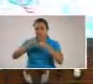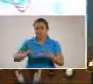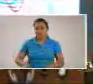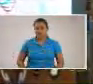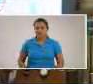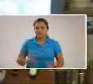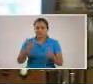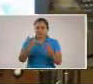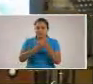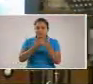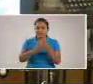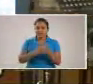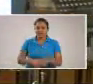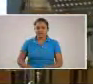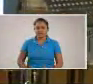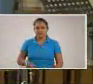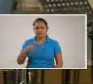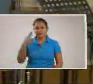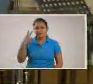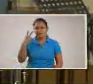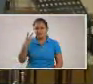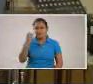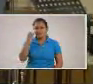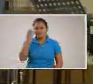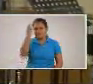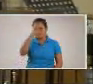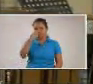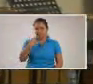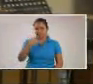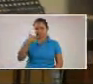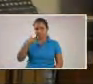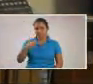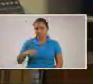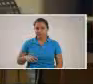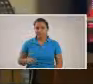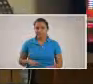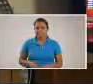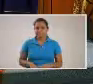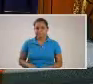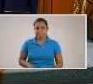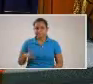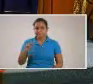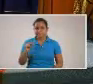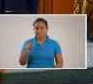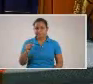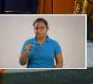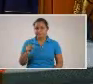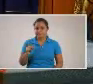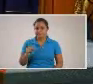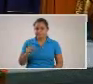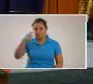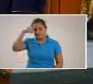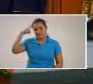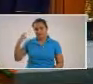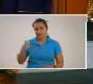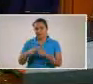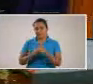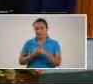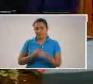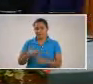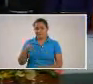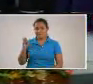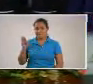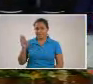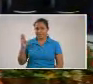Sanciones económicas. Visa y Mastercard dejaron de hacer operaciones con bancos rusos. Entonces